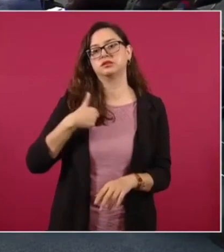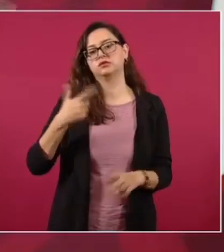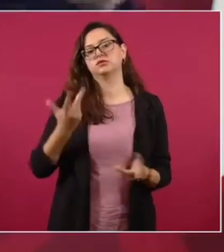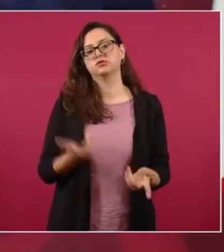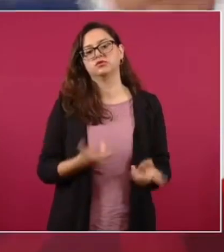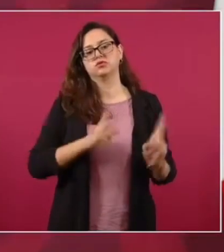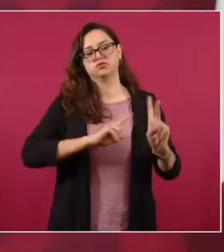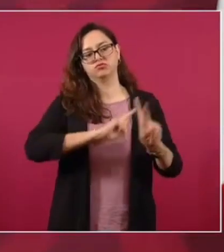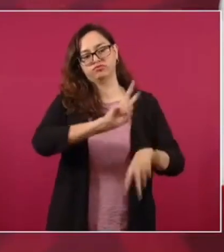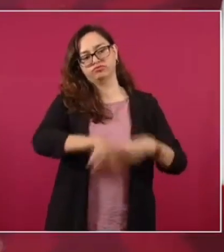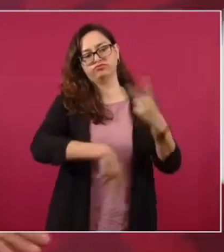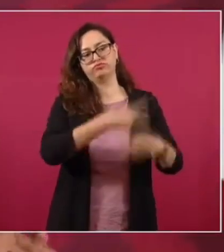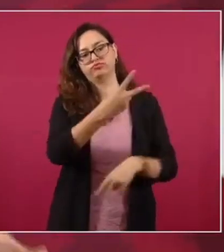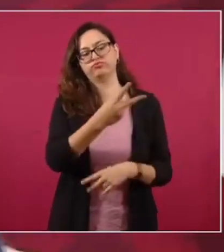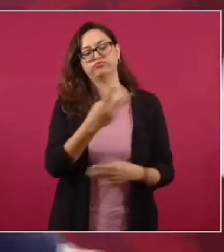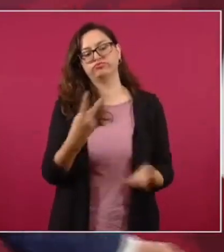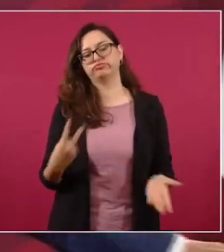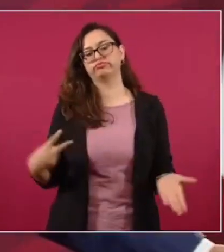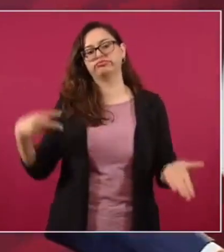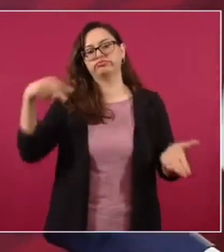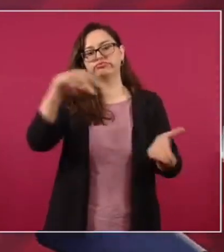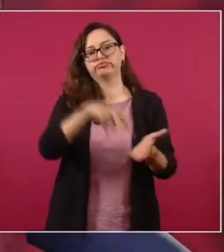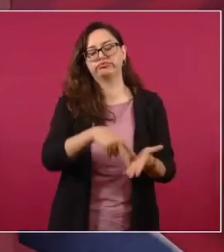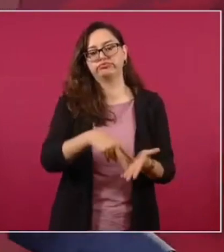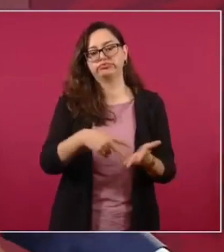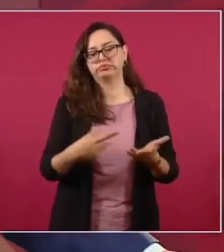y me rodeaban